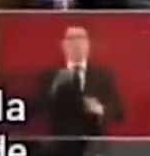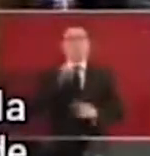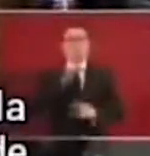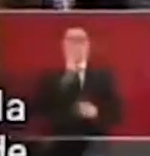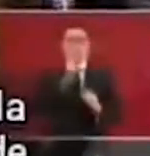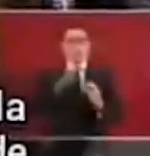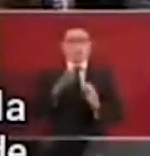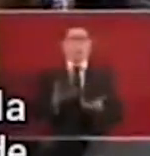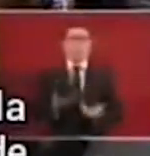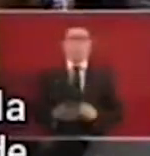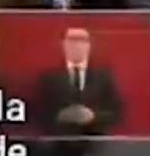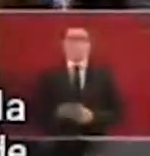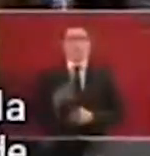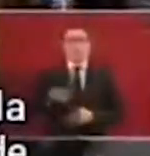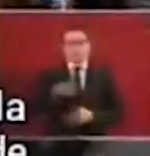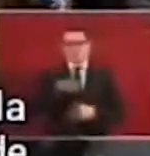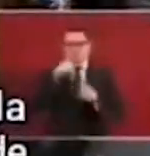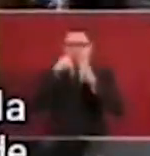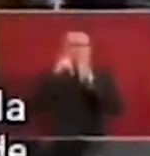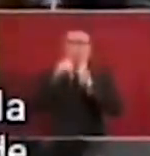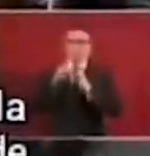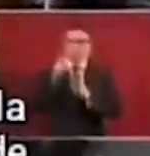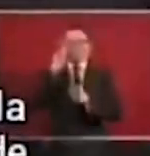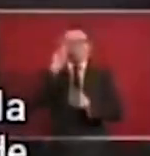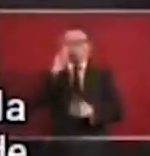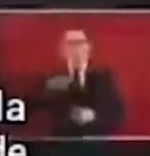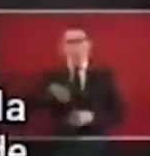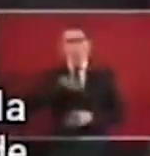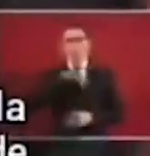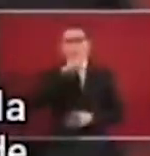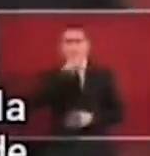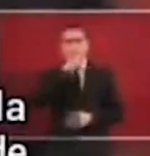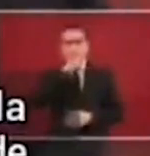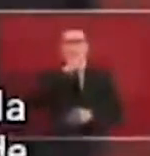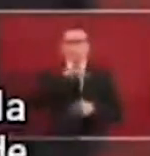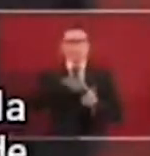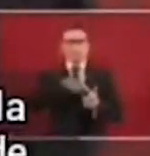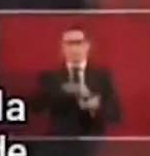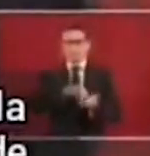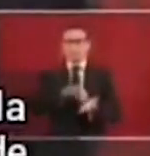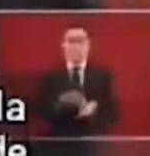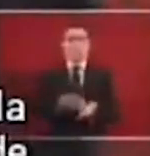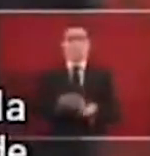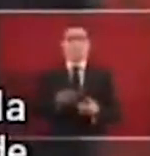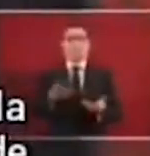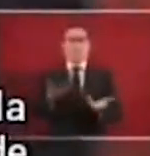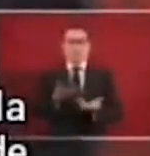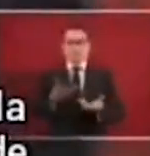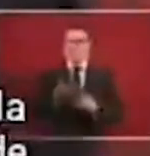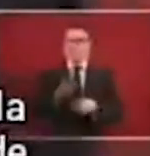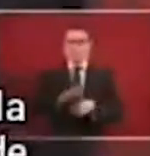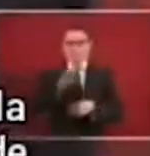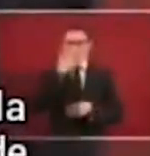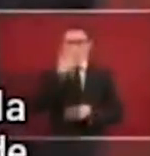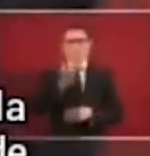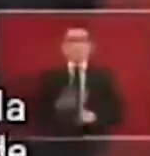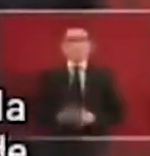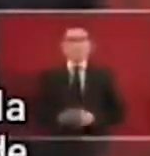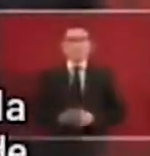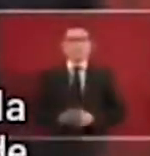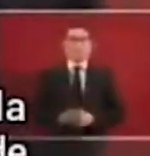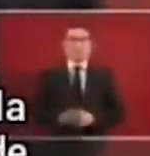trámites atendiendo esto es una preocupación permanente día a día seria